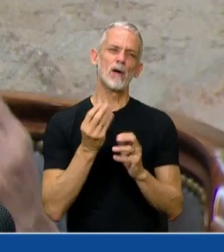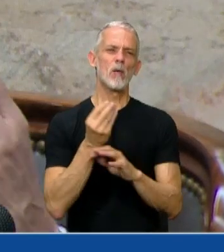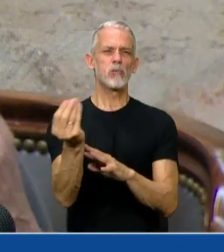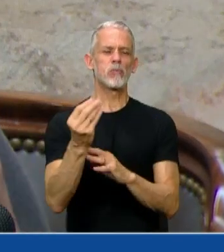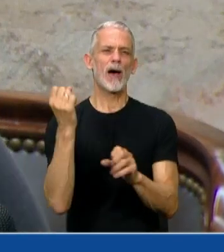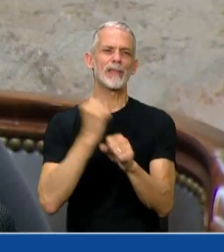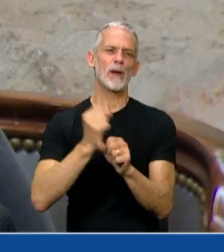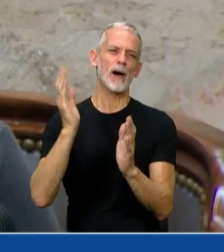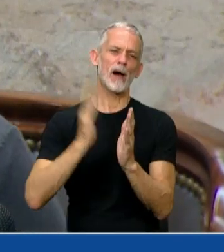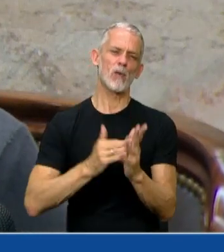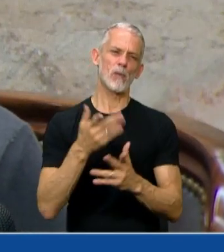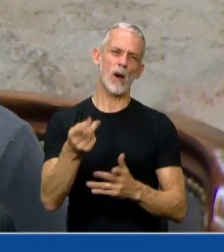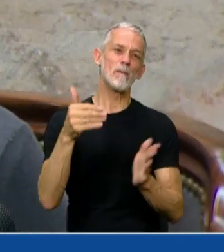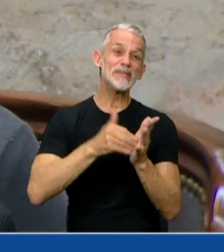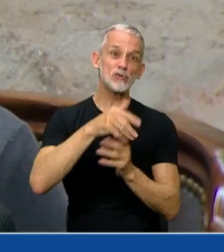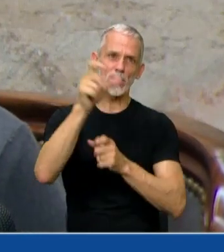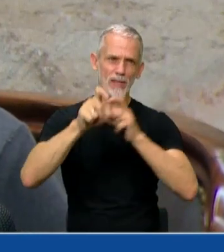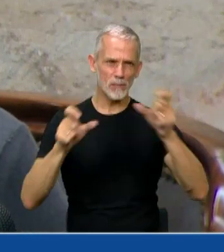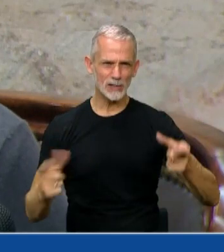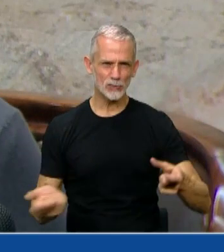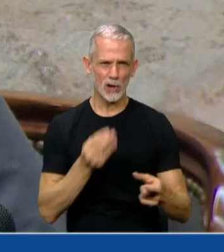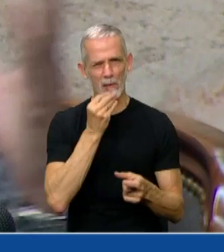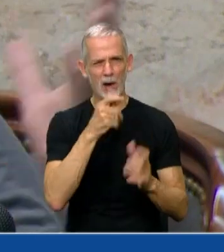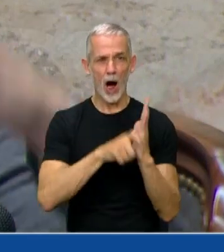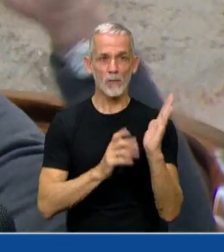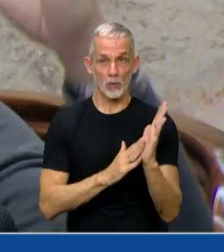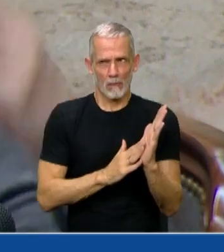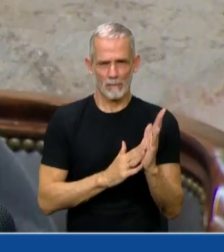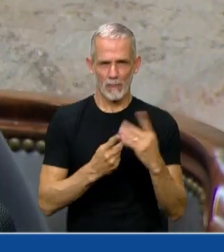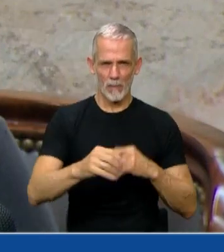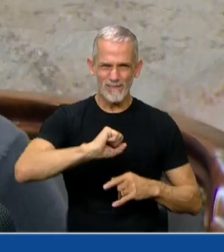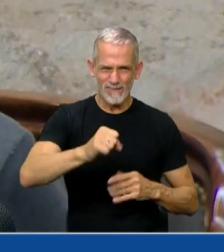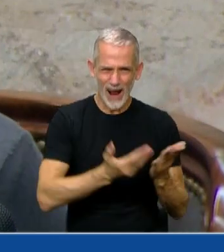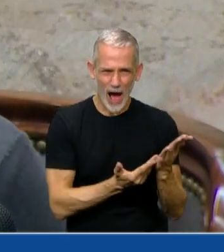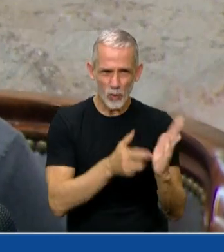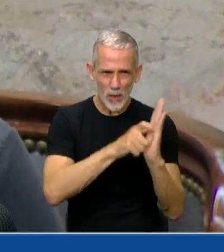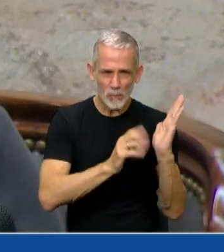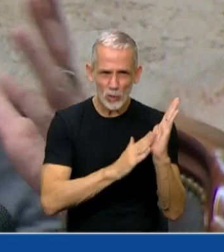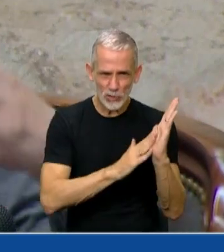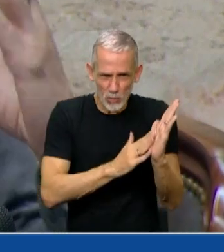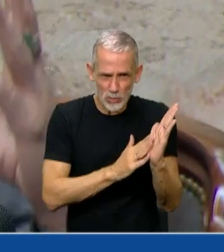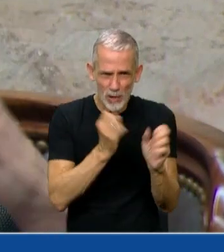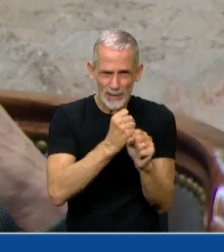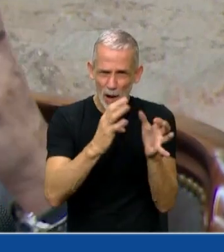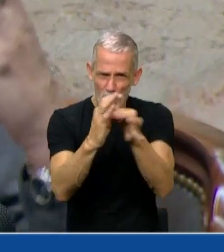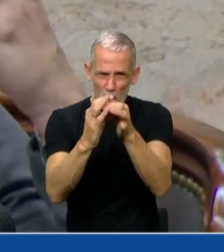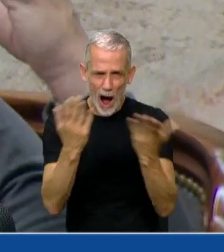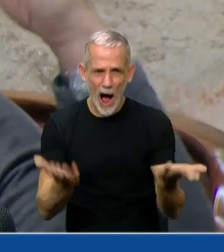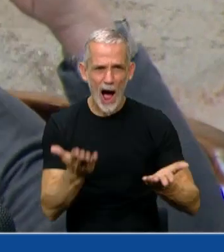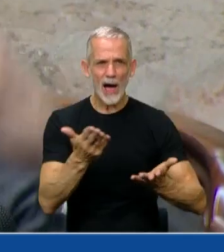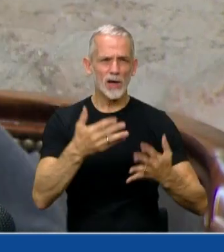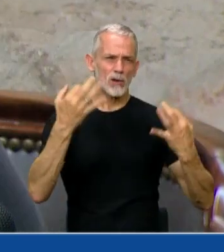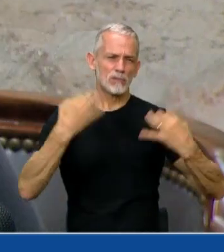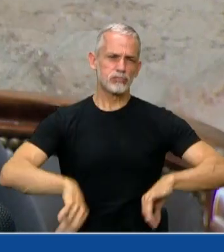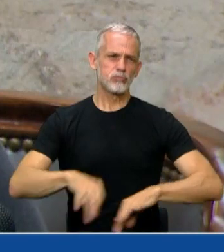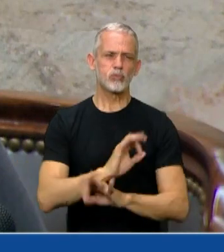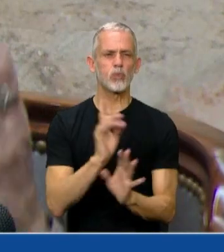para millones de trabajadoras y trabajadores. Es el fraude laboral llevado a la enésima potencia, a la perfección